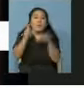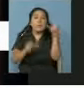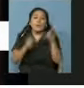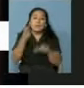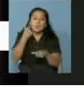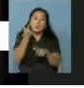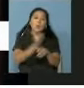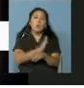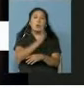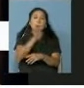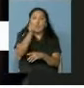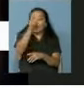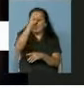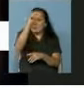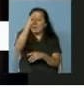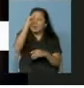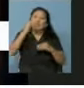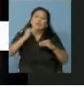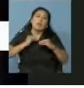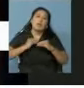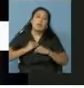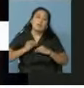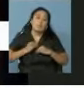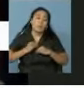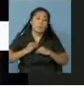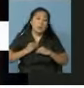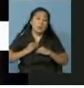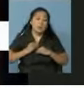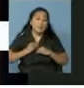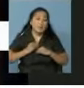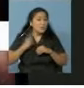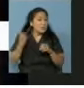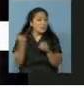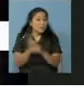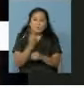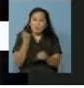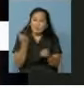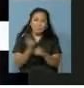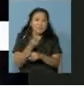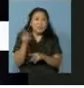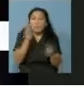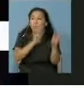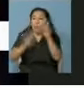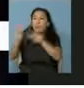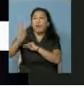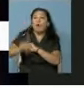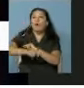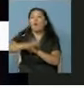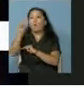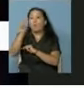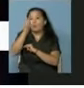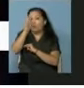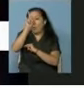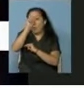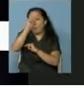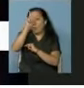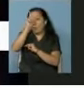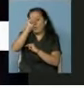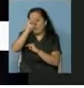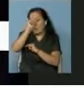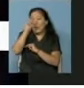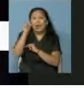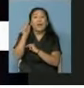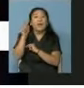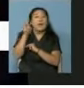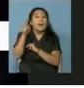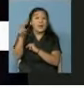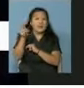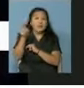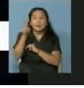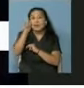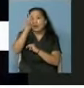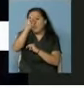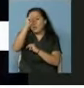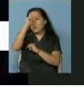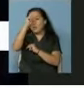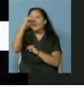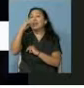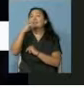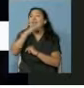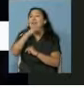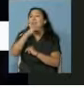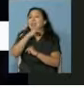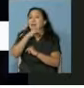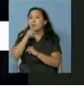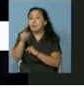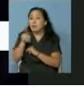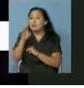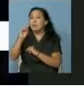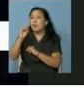hacer atender al hospital, lamentablemente van a tener que ir al hospital más cercano porque el hospital de Libertador, en Los Calorías, que después